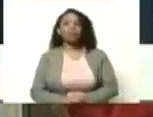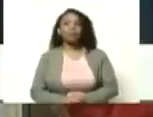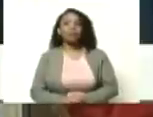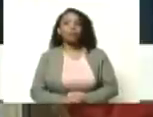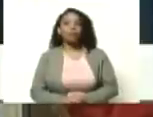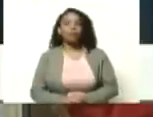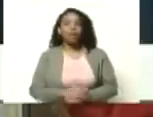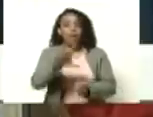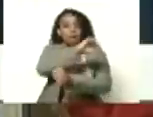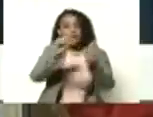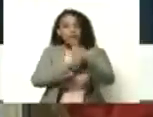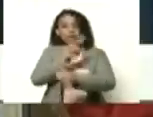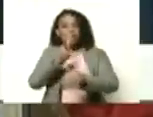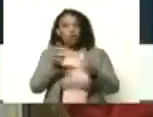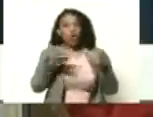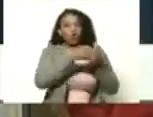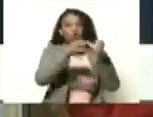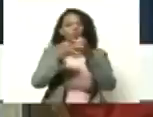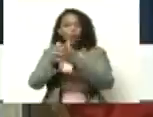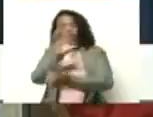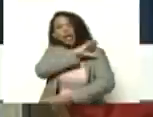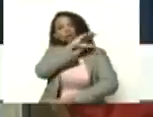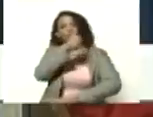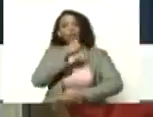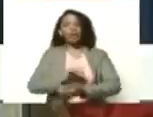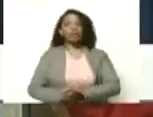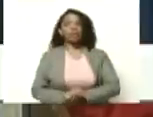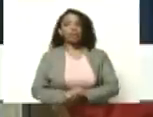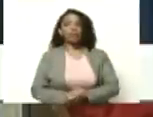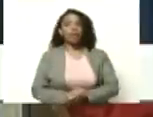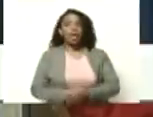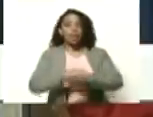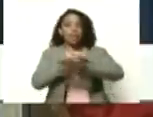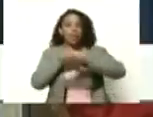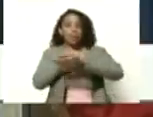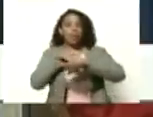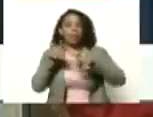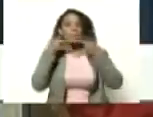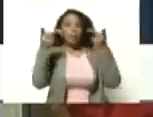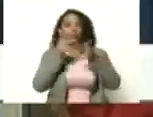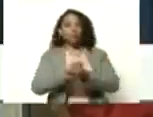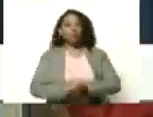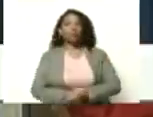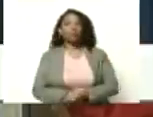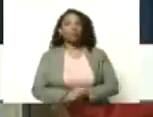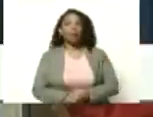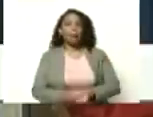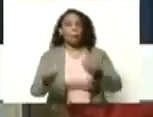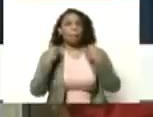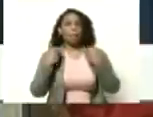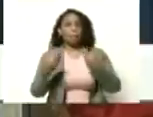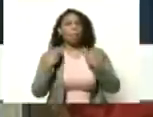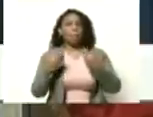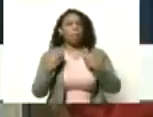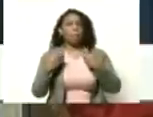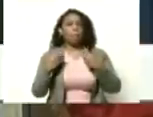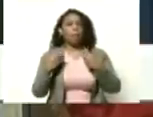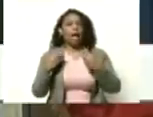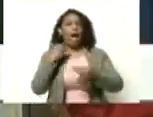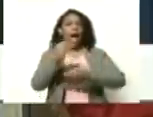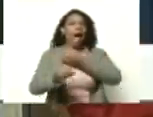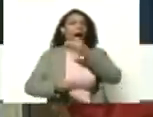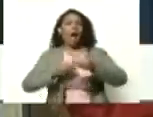viceministros directores del ministerio público para trazar